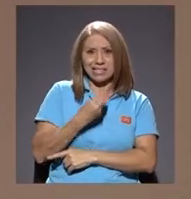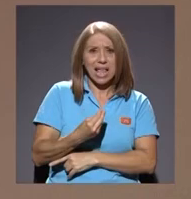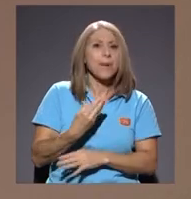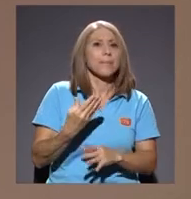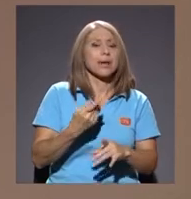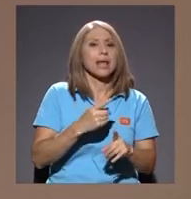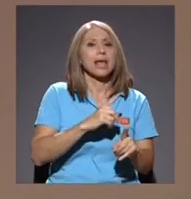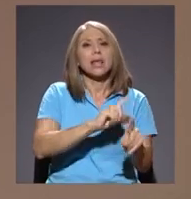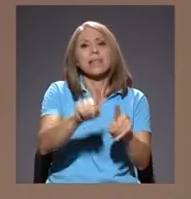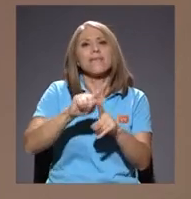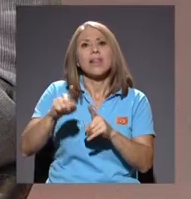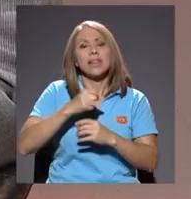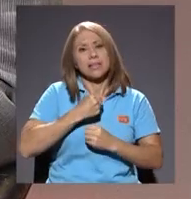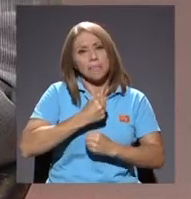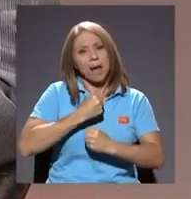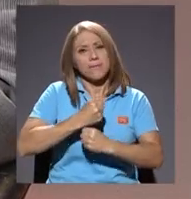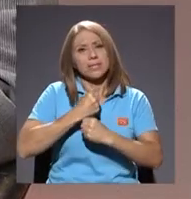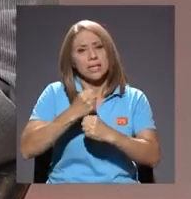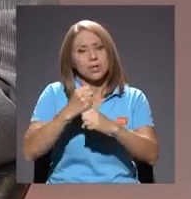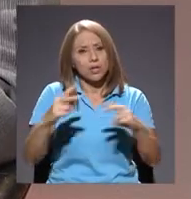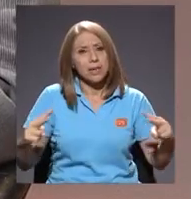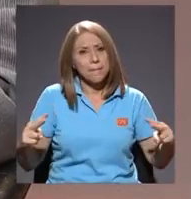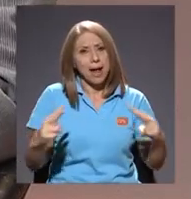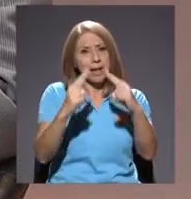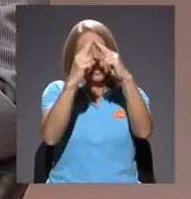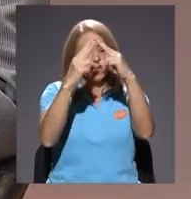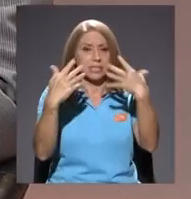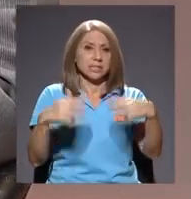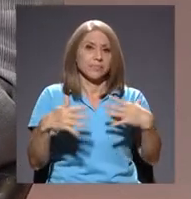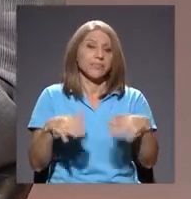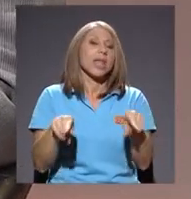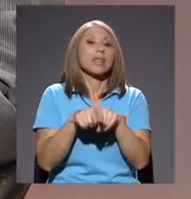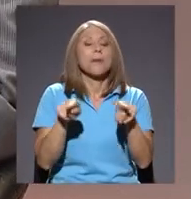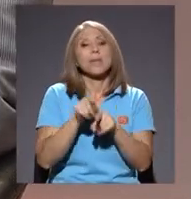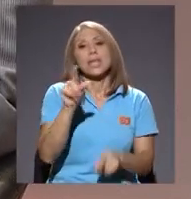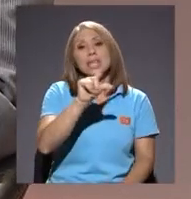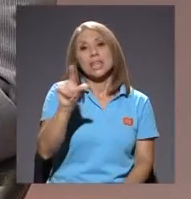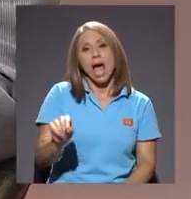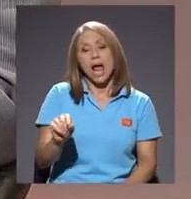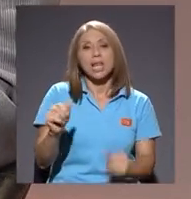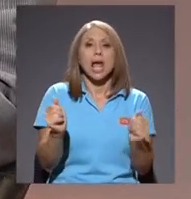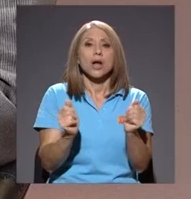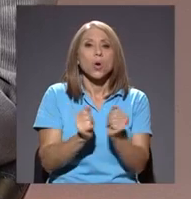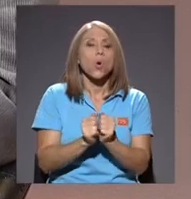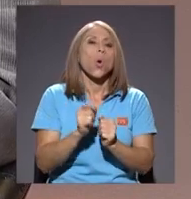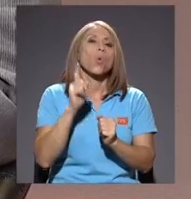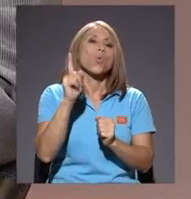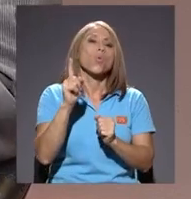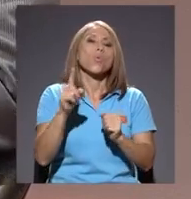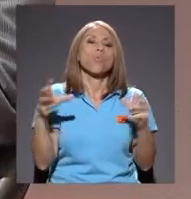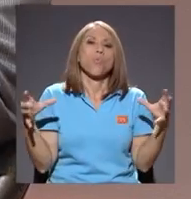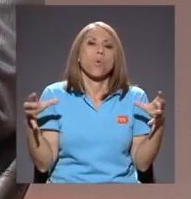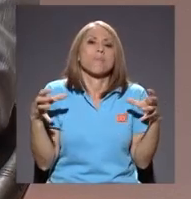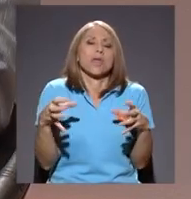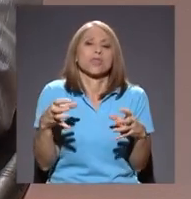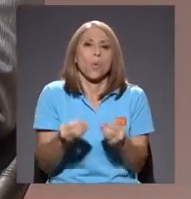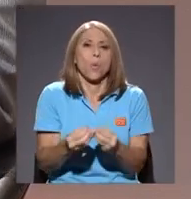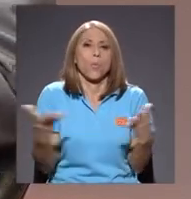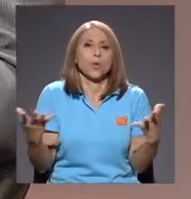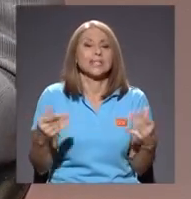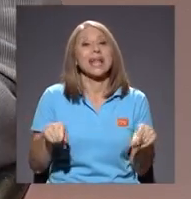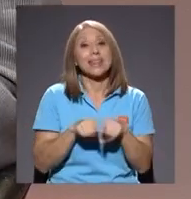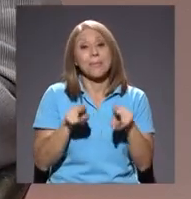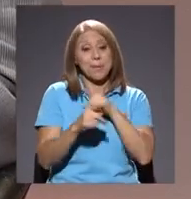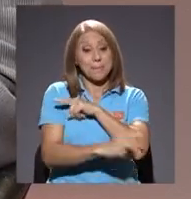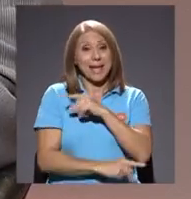manifestaciones que se dieron en parís es una cosa importantísima italia como movimiento este populista los países de la periferia